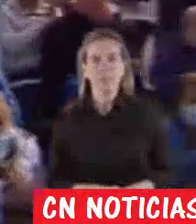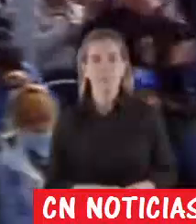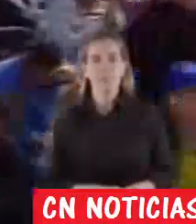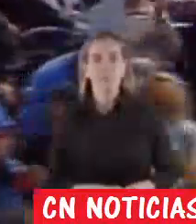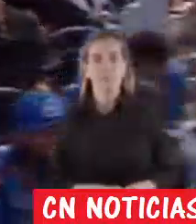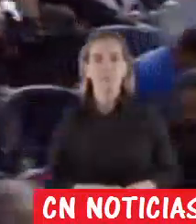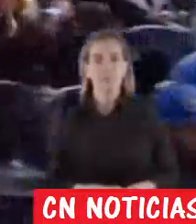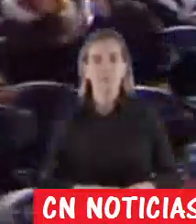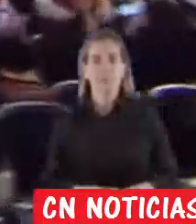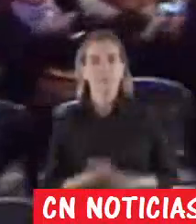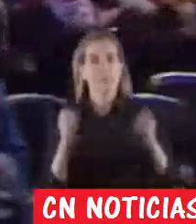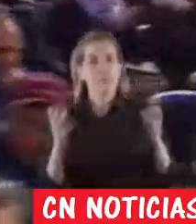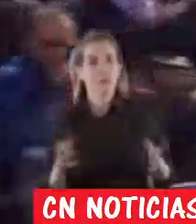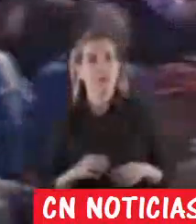Muy bien.